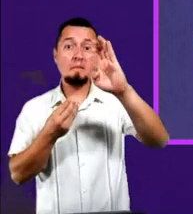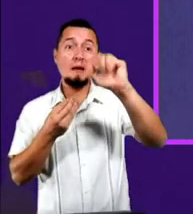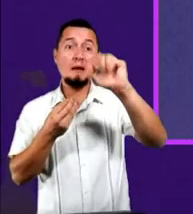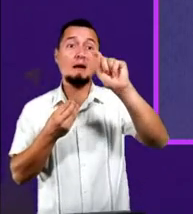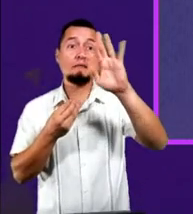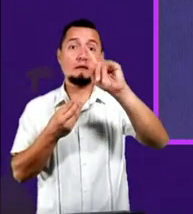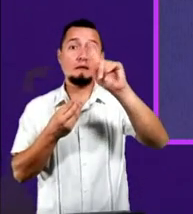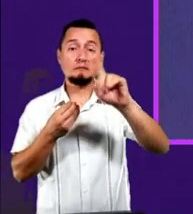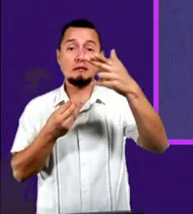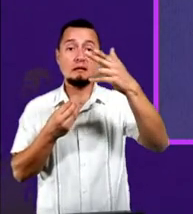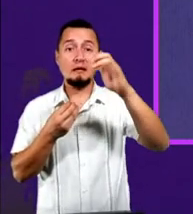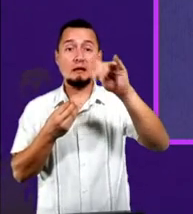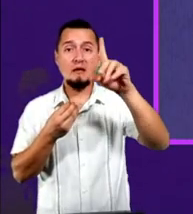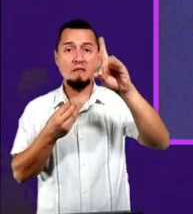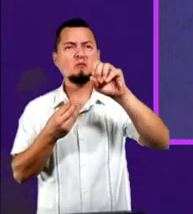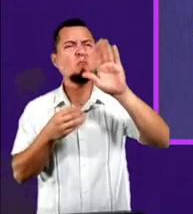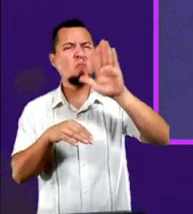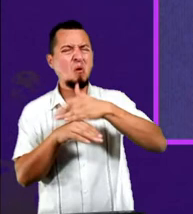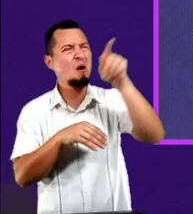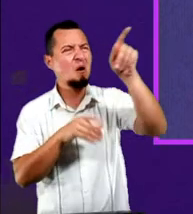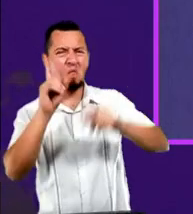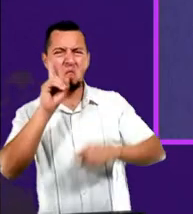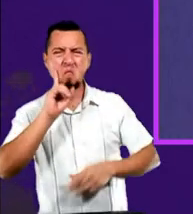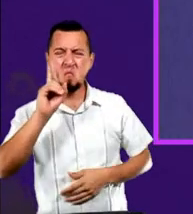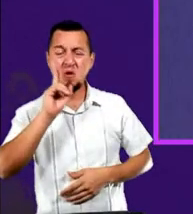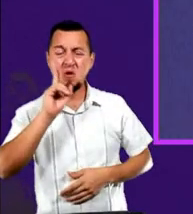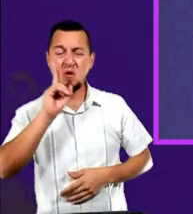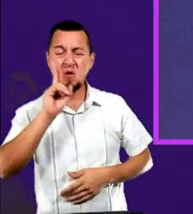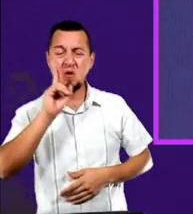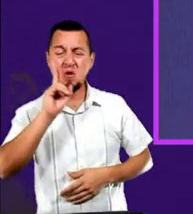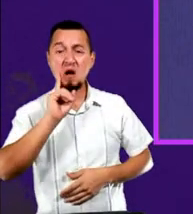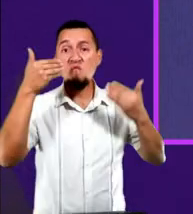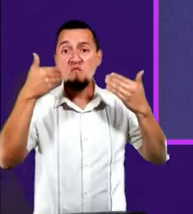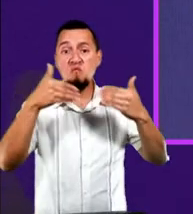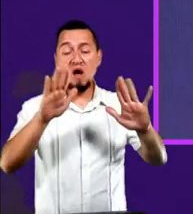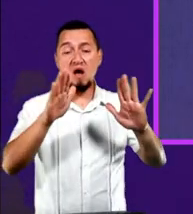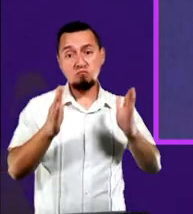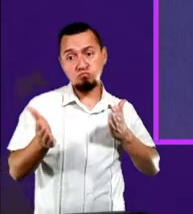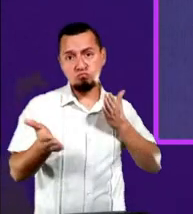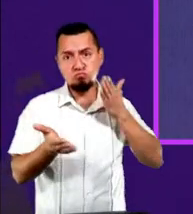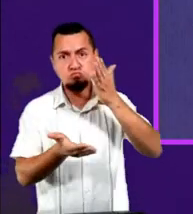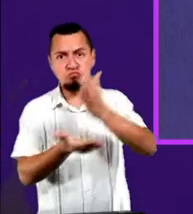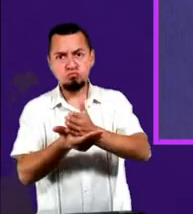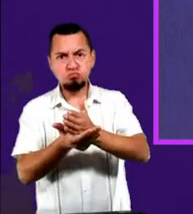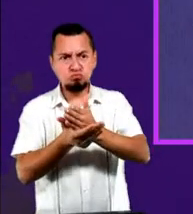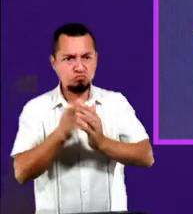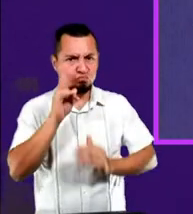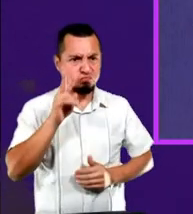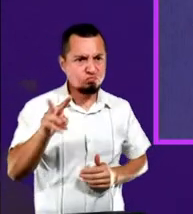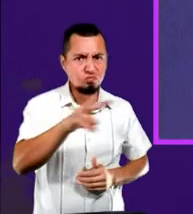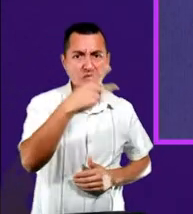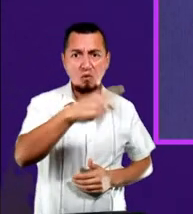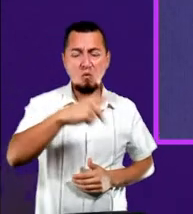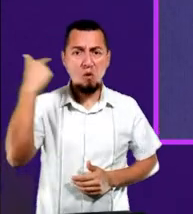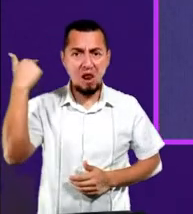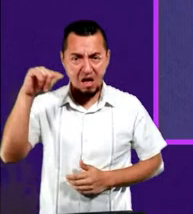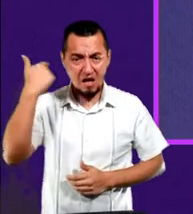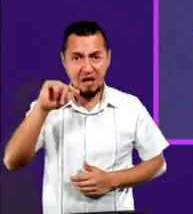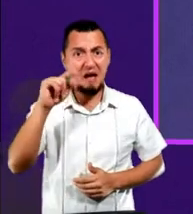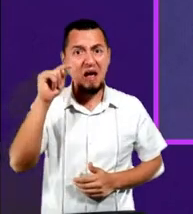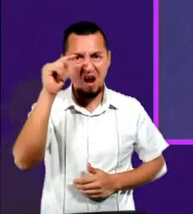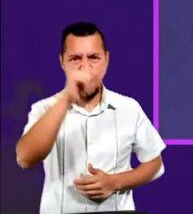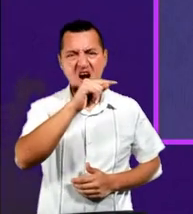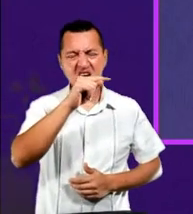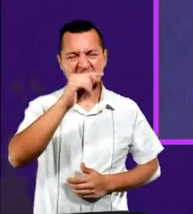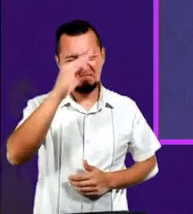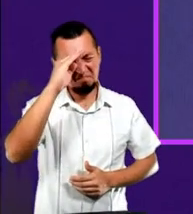Porque ella fue de los que llegaron a los asentamientos en Guadalajara y ella decidió en sesión de